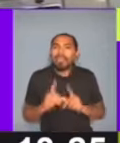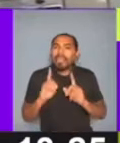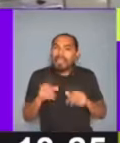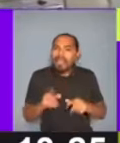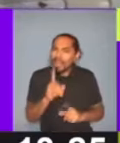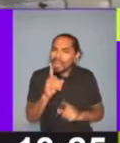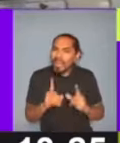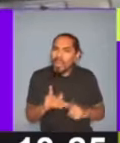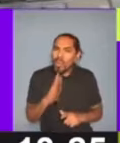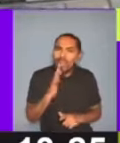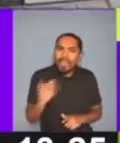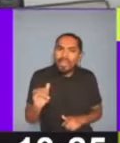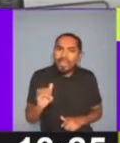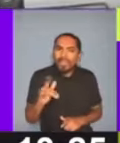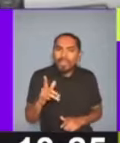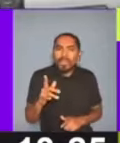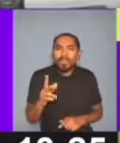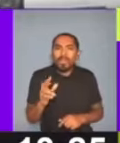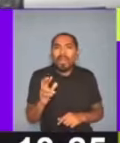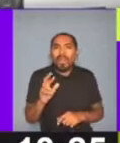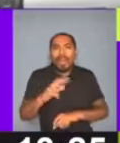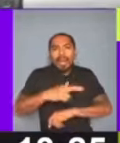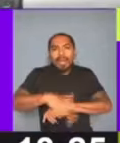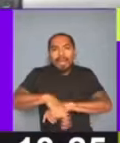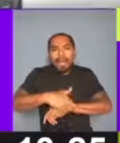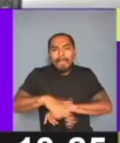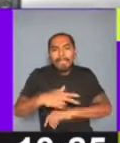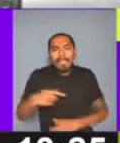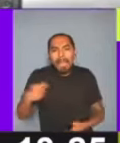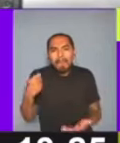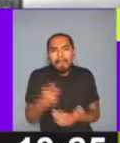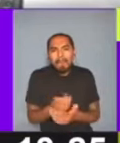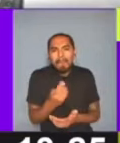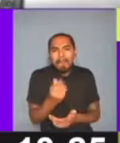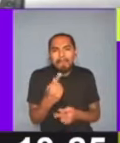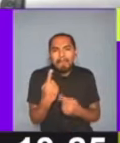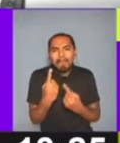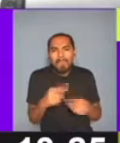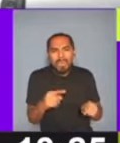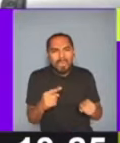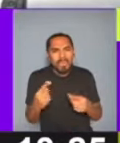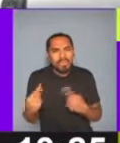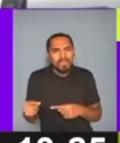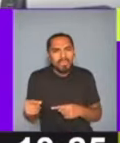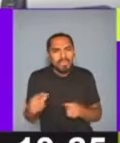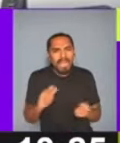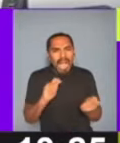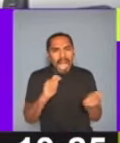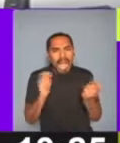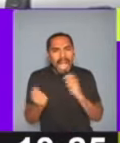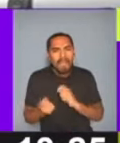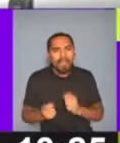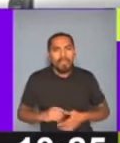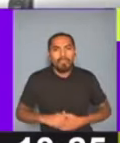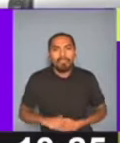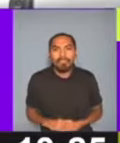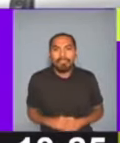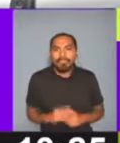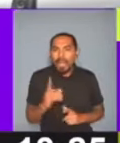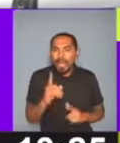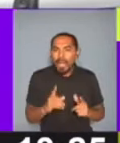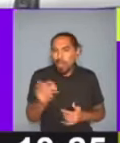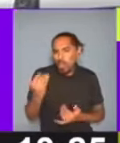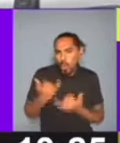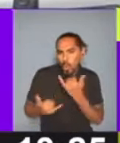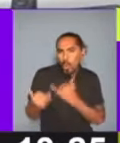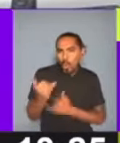cuadro número 2 que tienen los amarillos, y por eso como que se estaban avivando, según dicen los mismos usuarios, por el